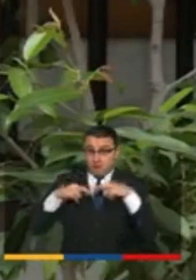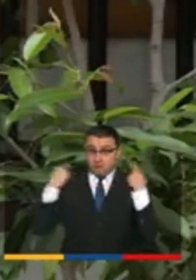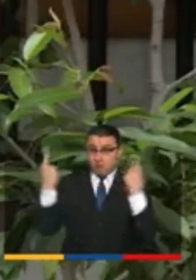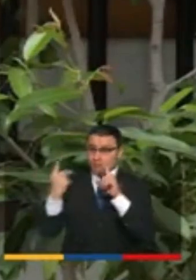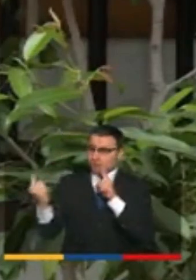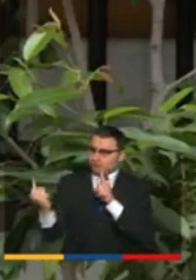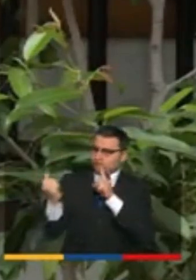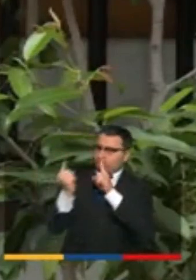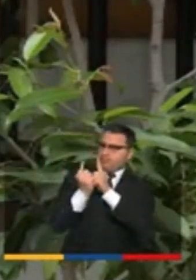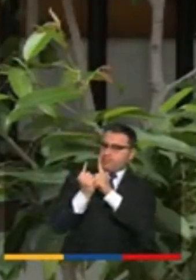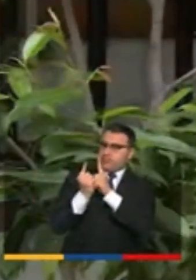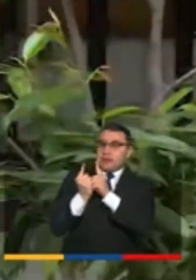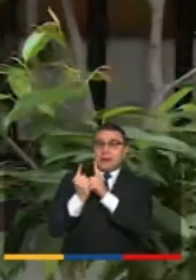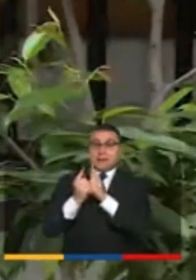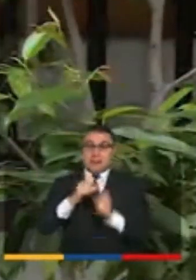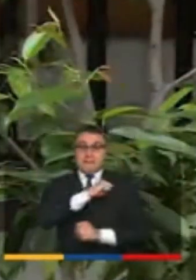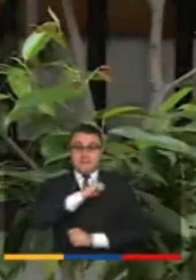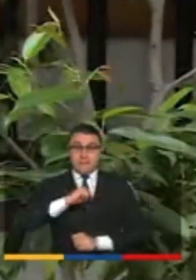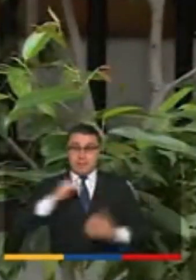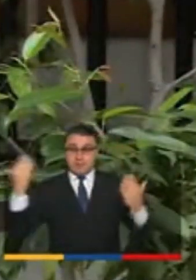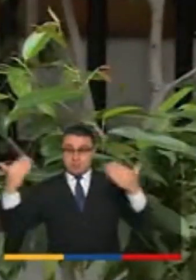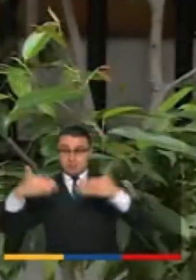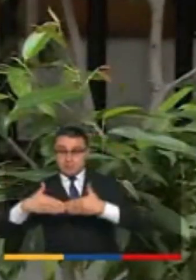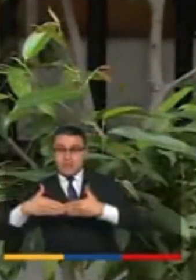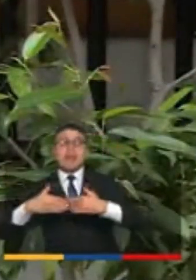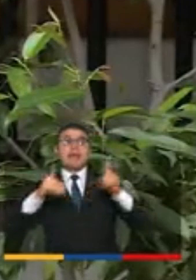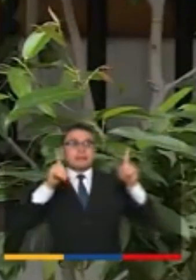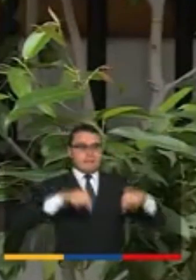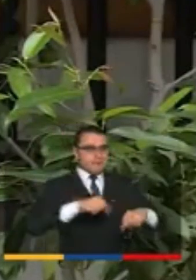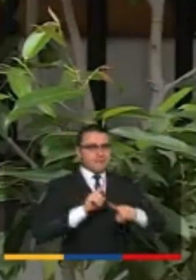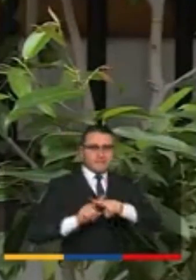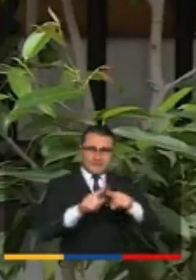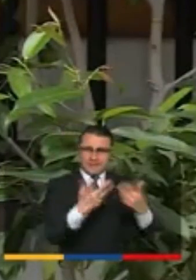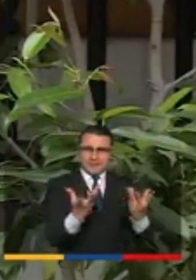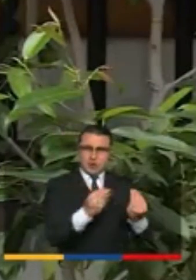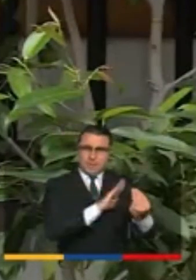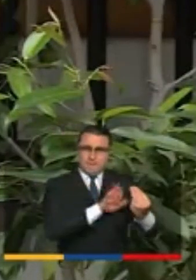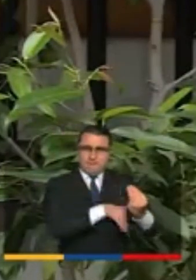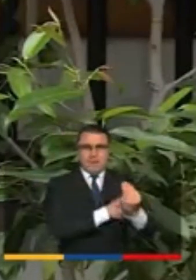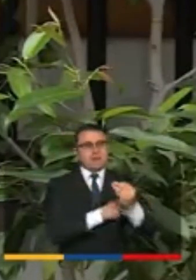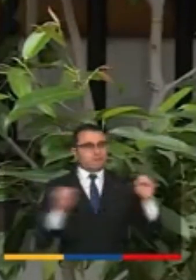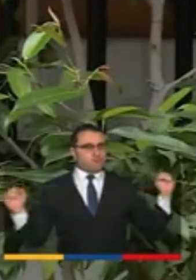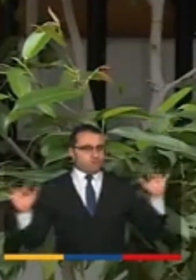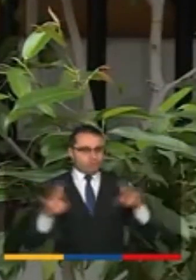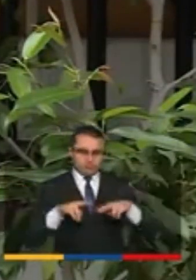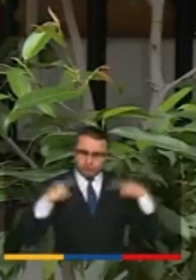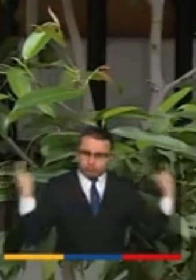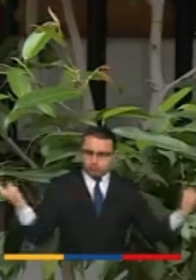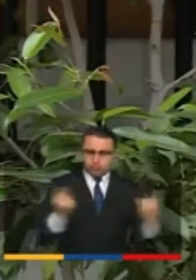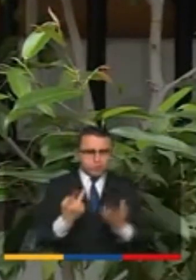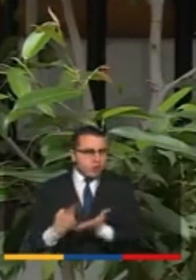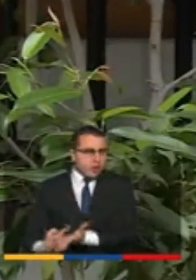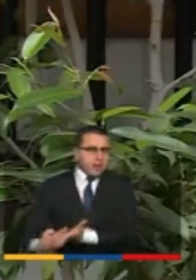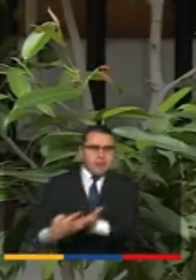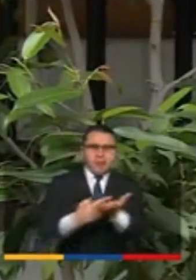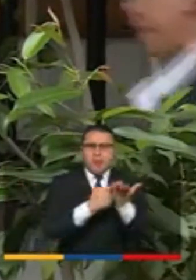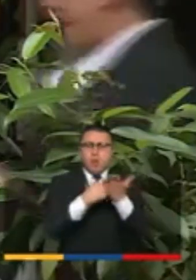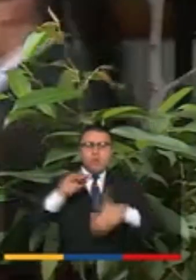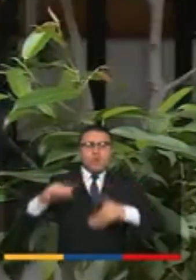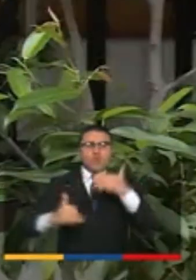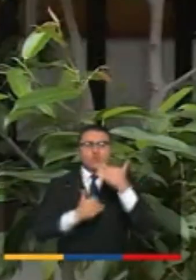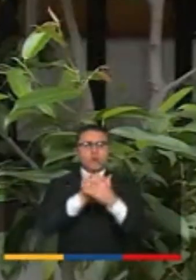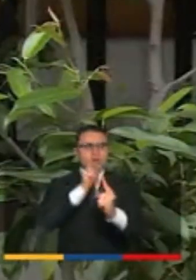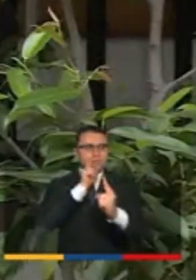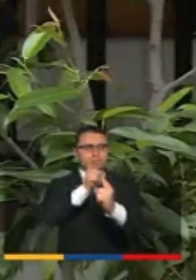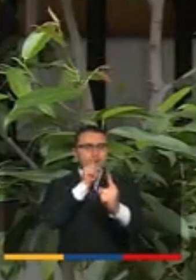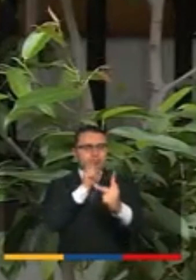tanto la bilateral privada que tuvimos como la con nuestros equipos, para establecer nuevos horizontes de trabajo que irán en beneficio directo